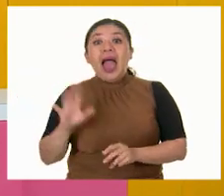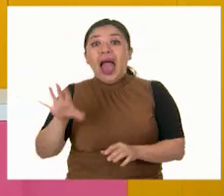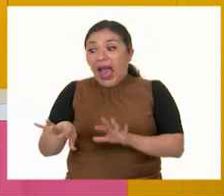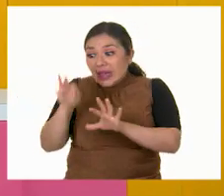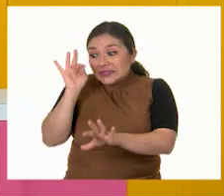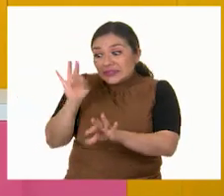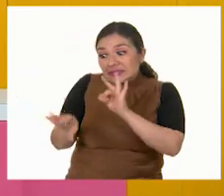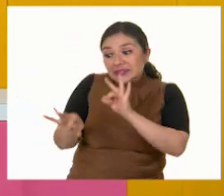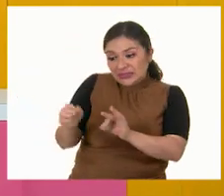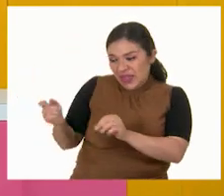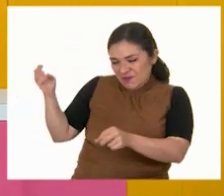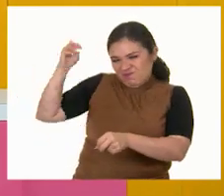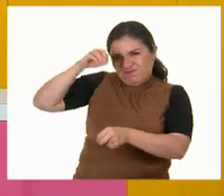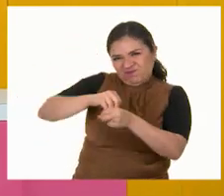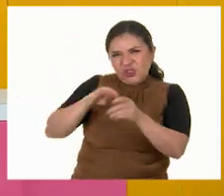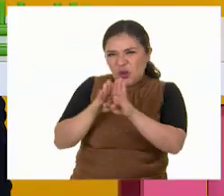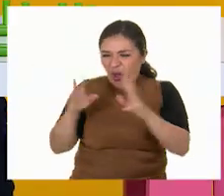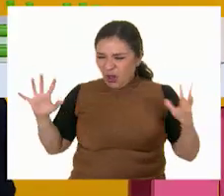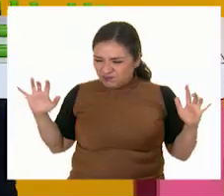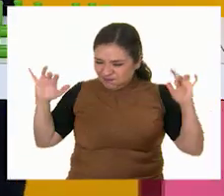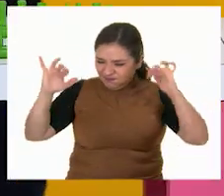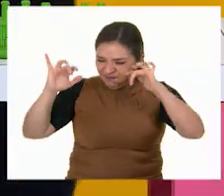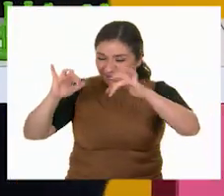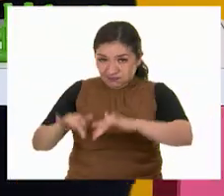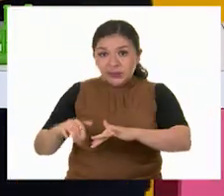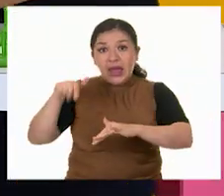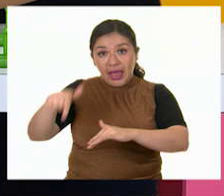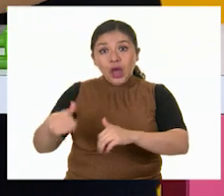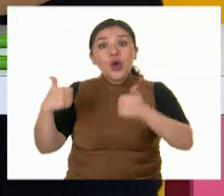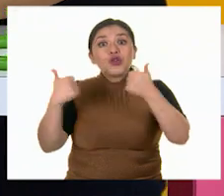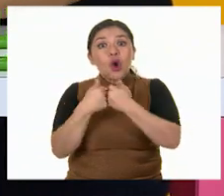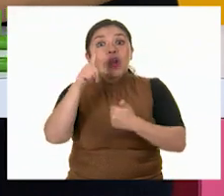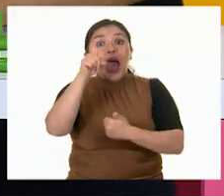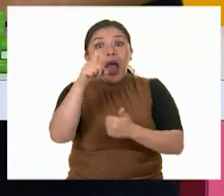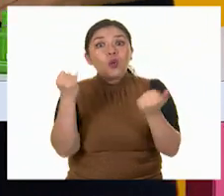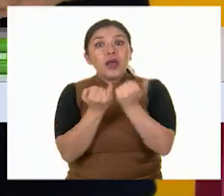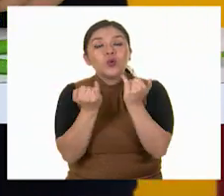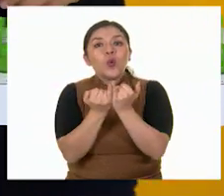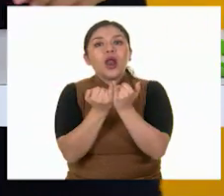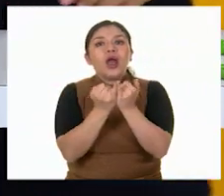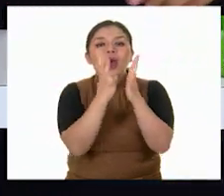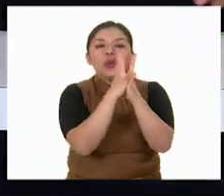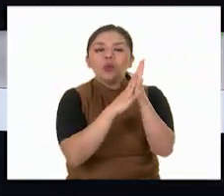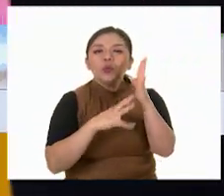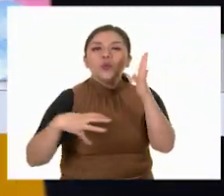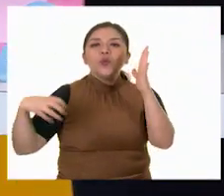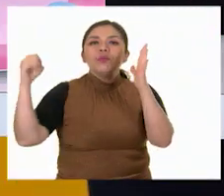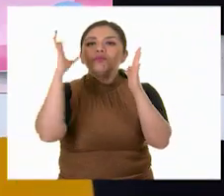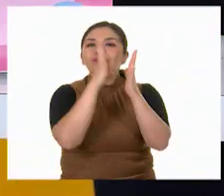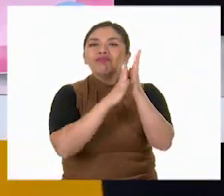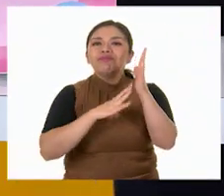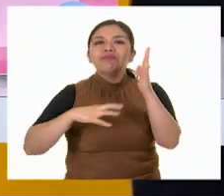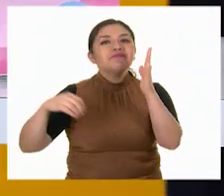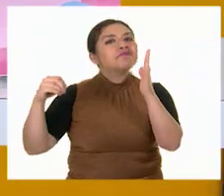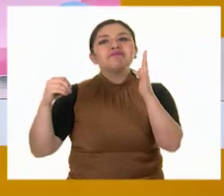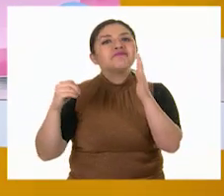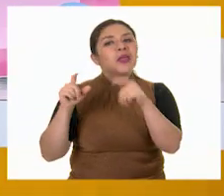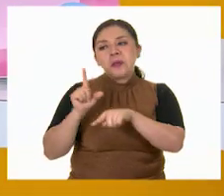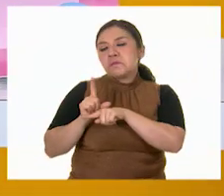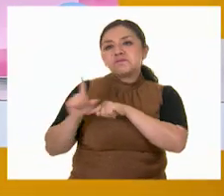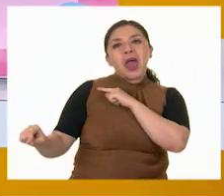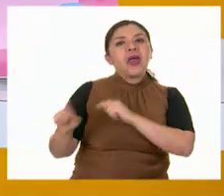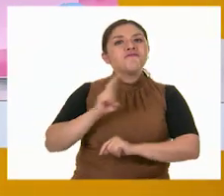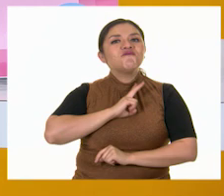encuentran. Y entonces nos ayudan con la ayuda del agua también a jalarla. Y se nos va el